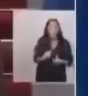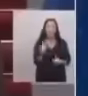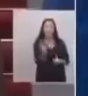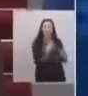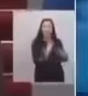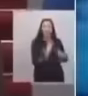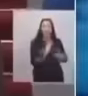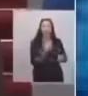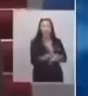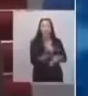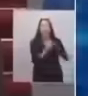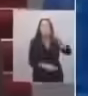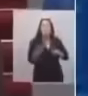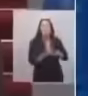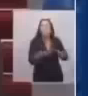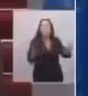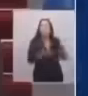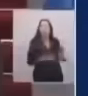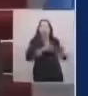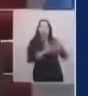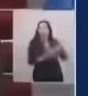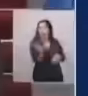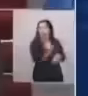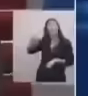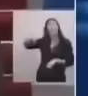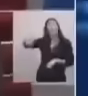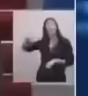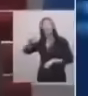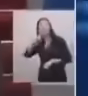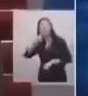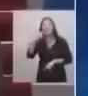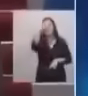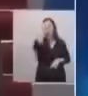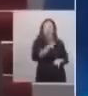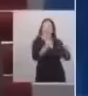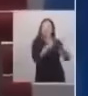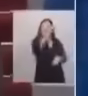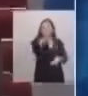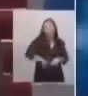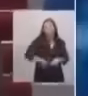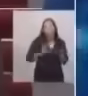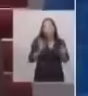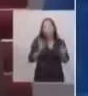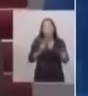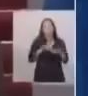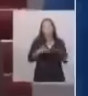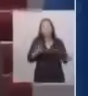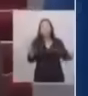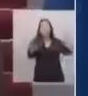precio ahora no es lo que no es lo que están esperando están todos diciendo va a ser 800 700